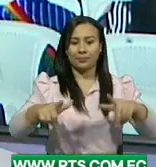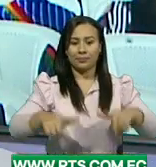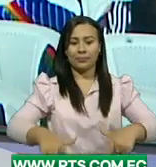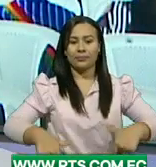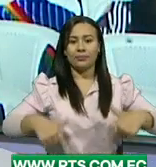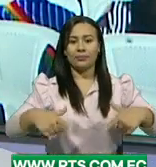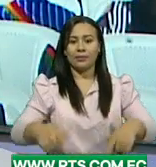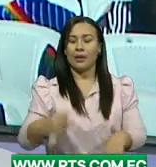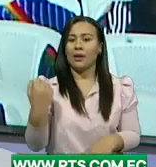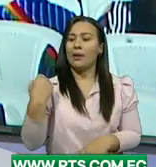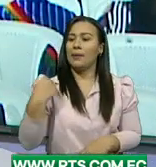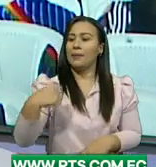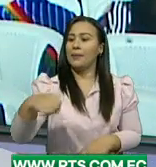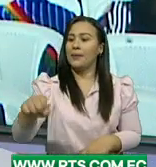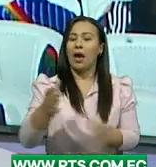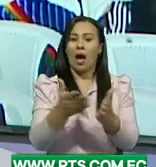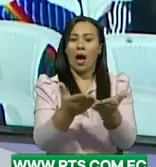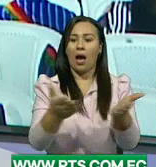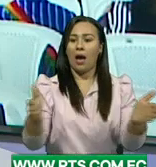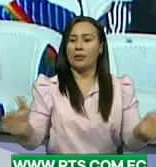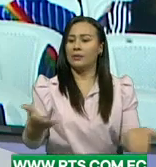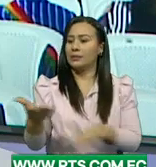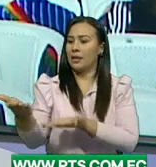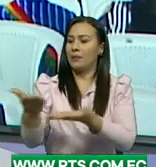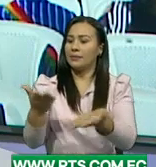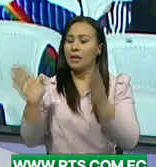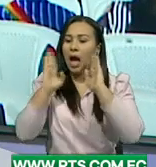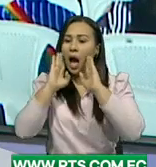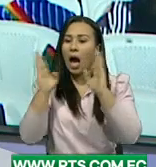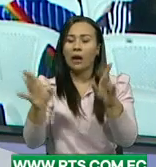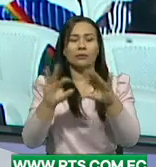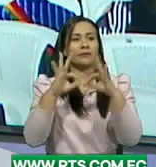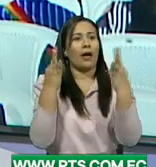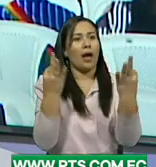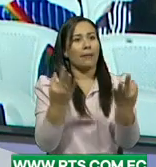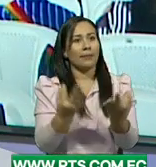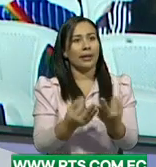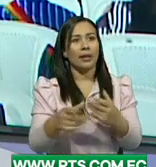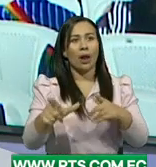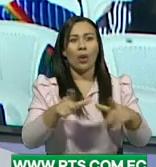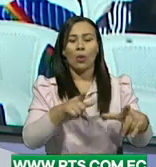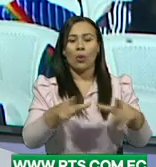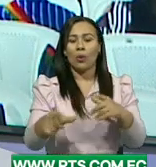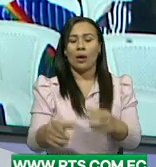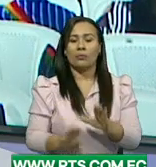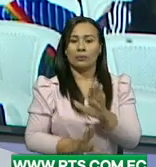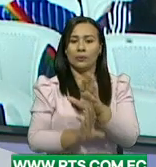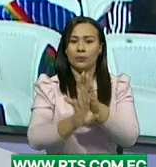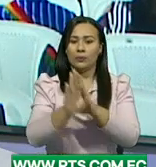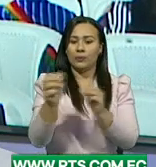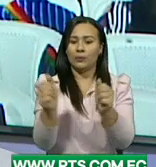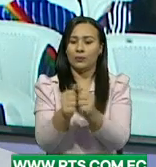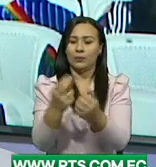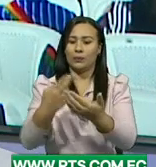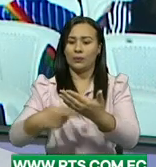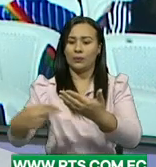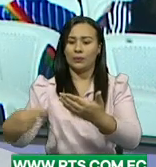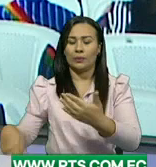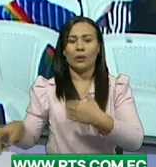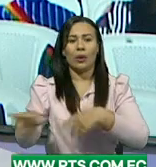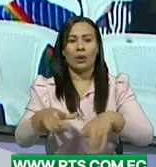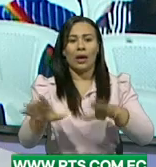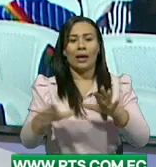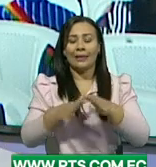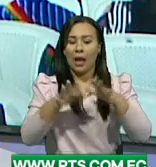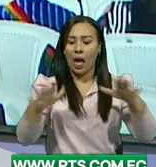en la entrega oficial de la ampliación de los servicios de atención familiar en los centros Creciendo con Nuestros Hijos.